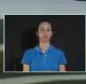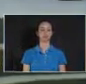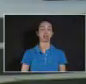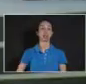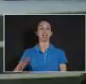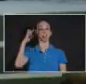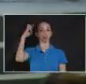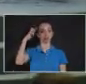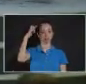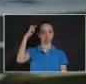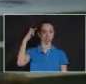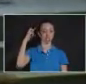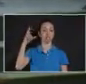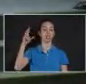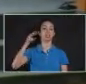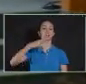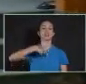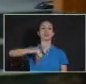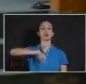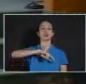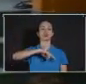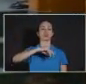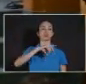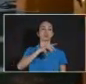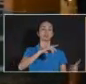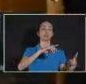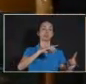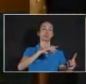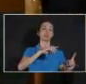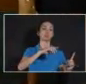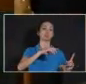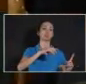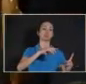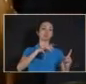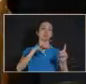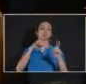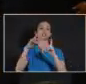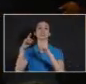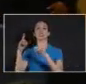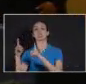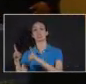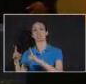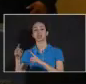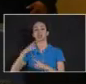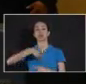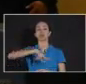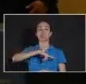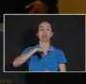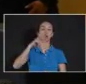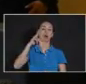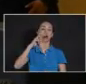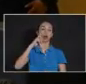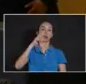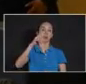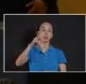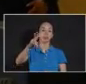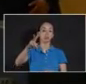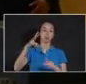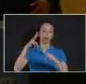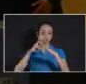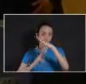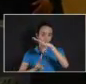La profecía nos orienta. La profecía nos da una panorámica, una perspectiva, pero no es la guianza.